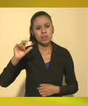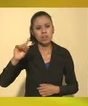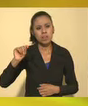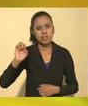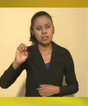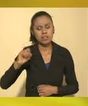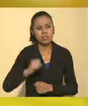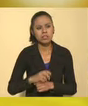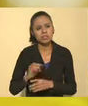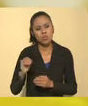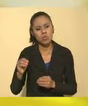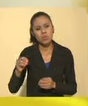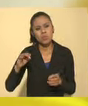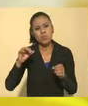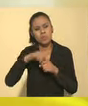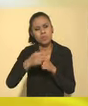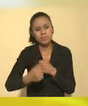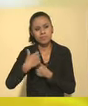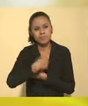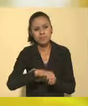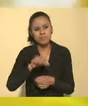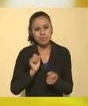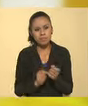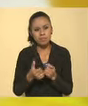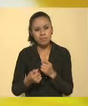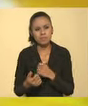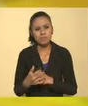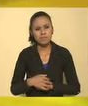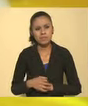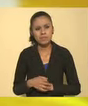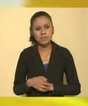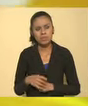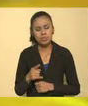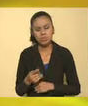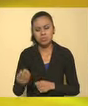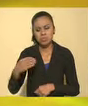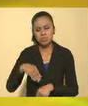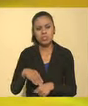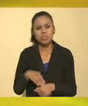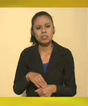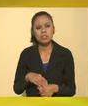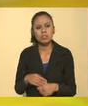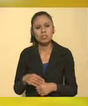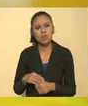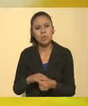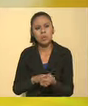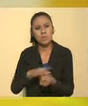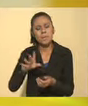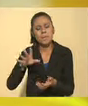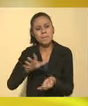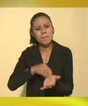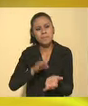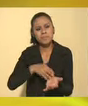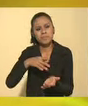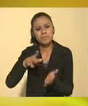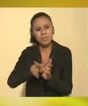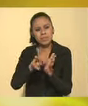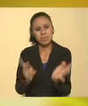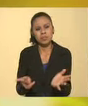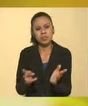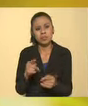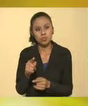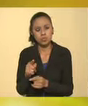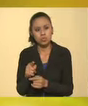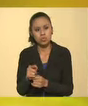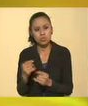O el plátano. Lo que pueden hacer para que maduren más pronto es envolverlos con papel periódico. Uh-huh. Anacati me dice que también lo que puedes hacer es